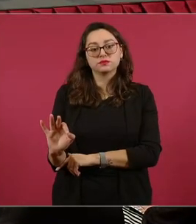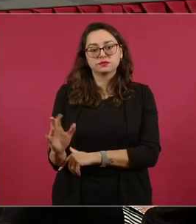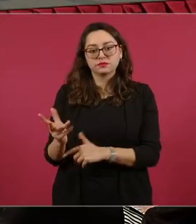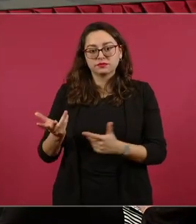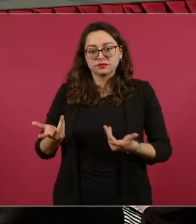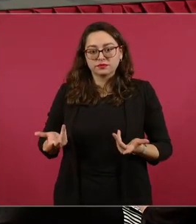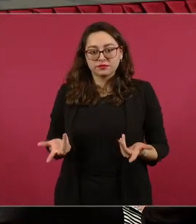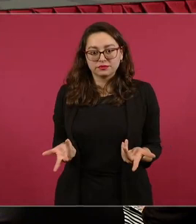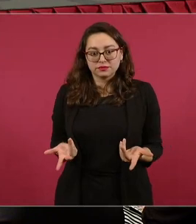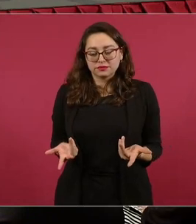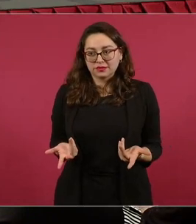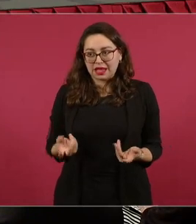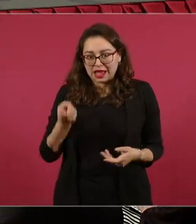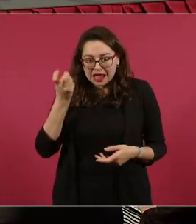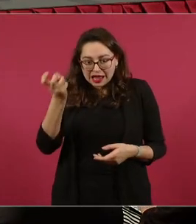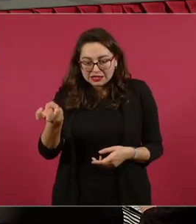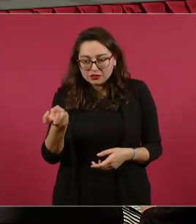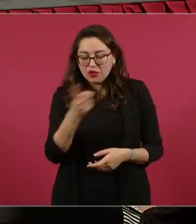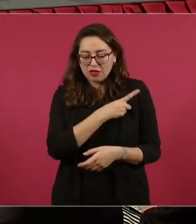Entonces, ¿cómo corregir esto?